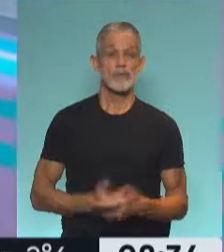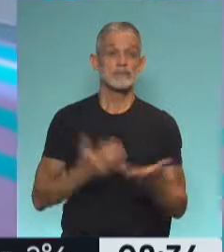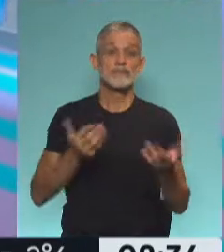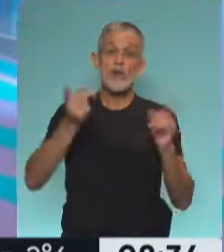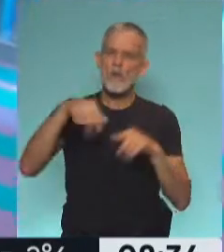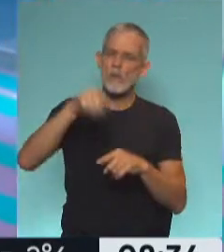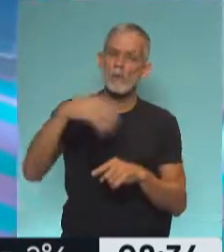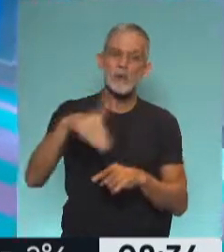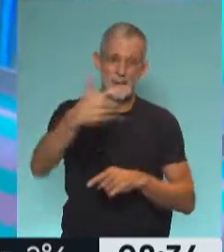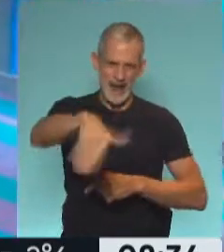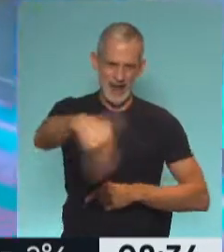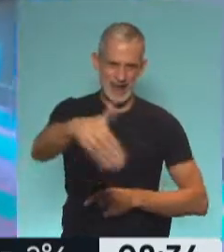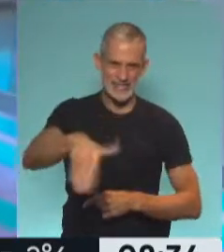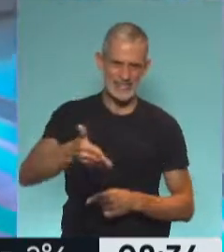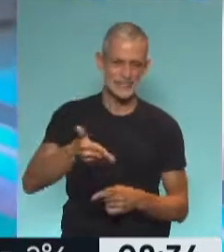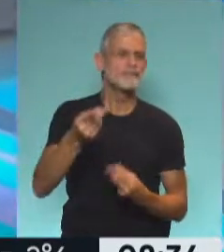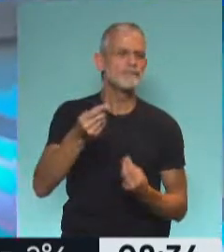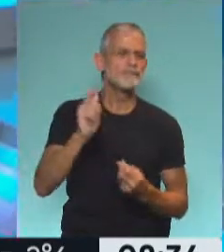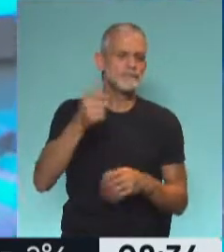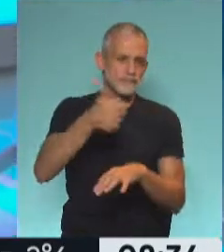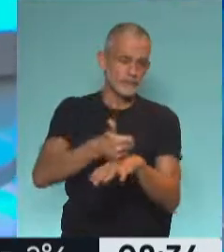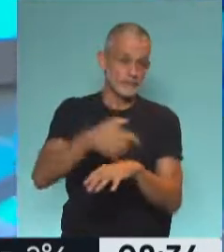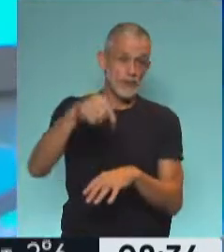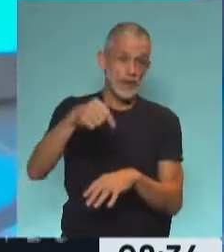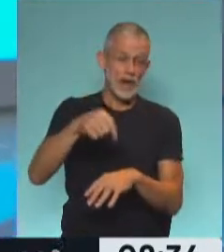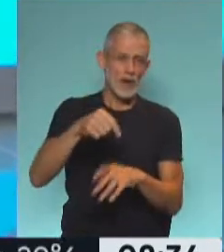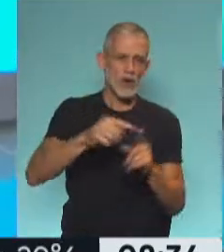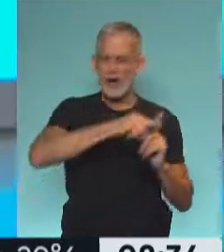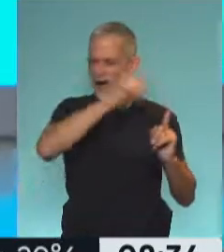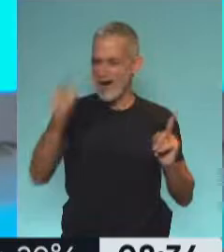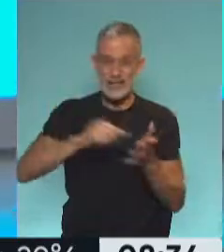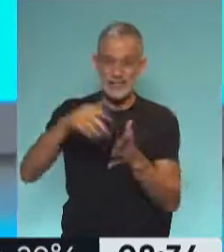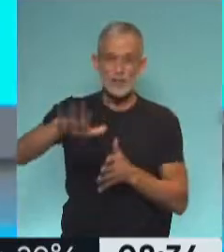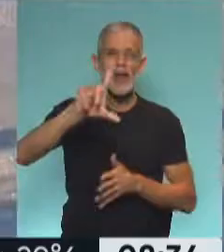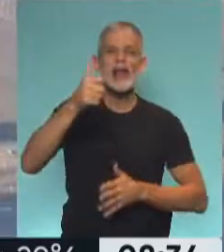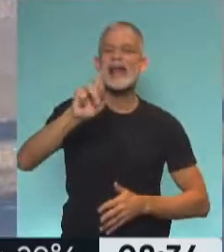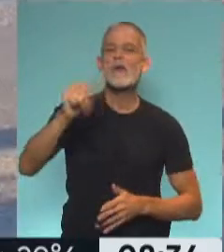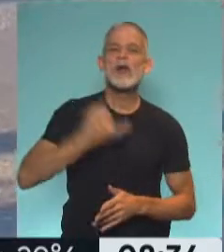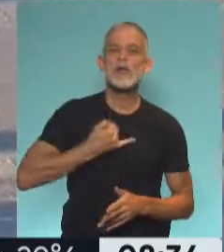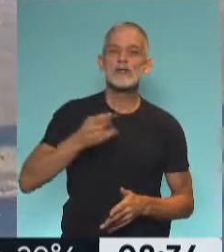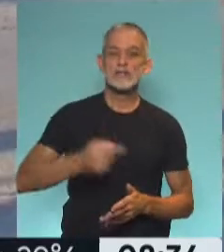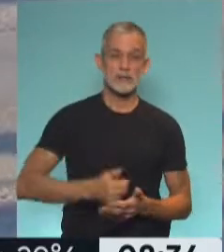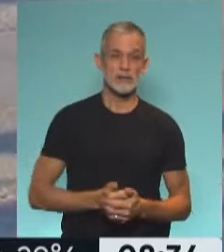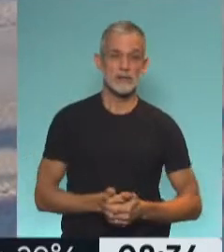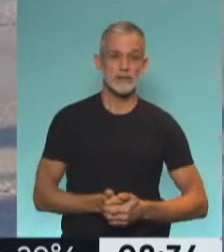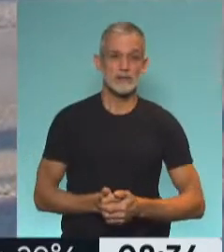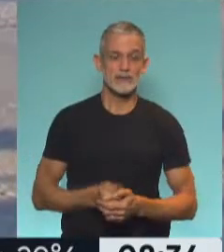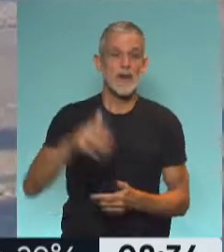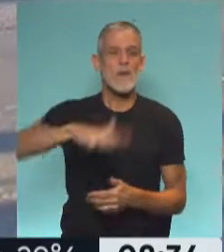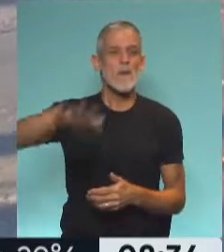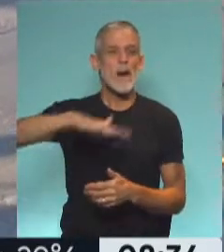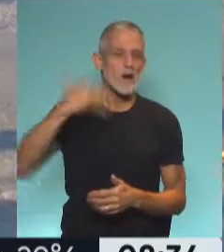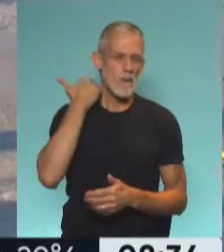volvemos rápidamente a la calle. Con nuestro móvil, ahora a la otra punta de la ciudad. Laura, ¿dónde estás? Barrio